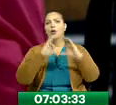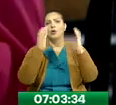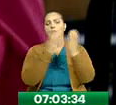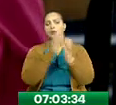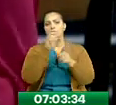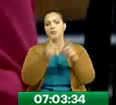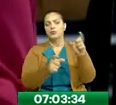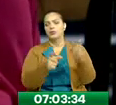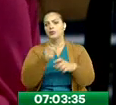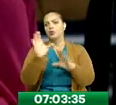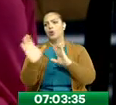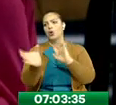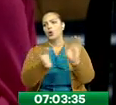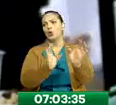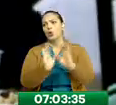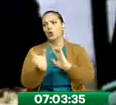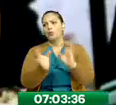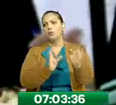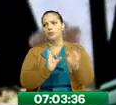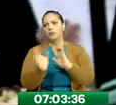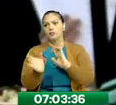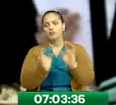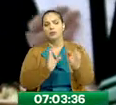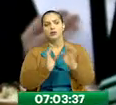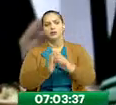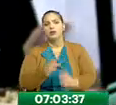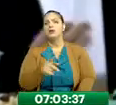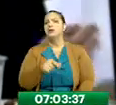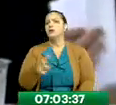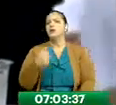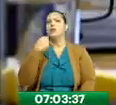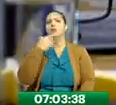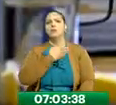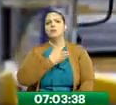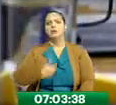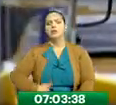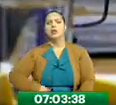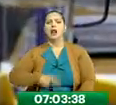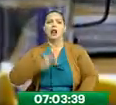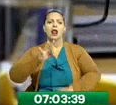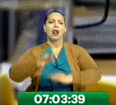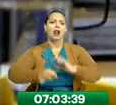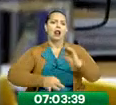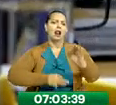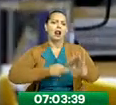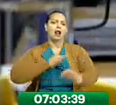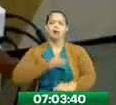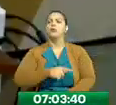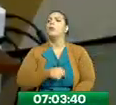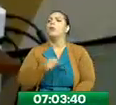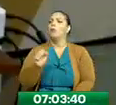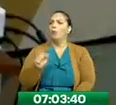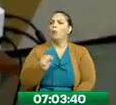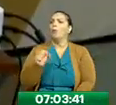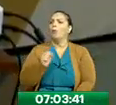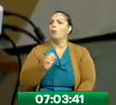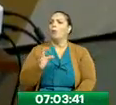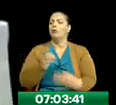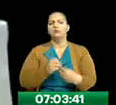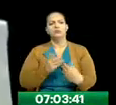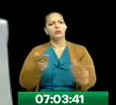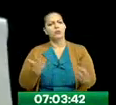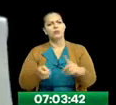lo que le conviene a la señora Atamaín. Con la comparecencia de Diana Atamaín se cierra la etapa de recolección de pruebas y la comisión de